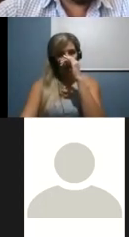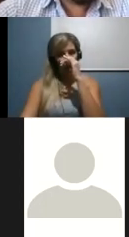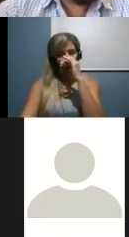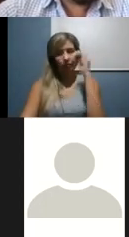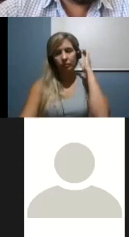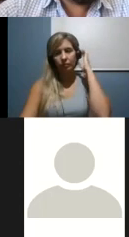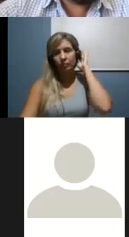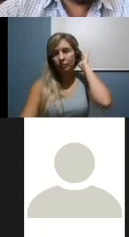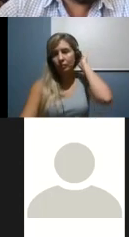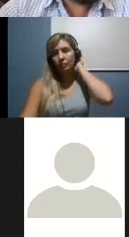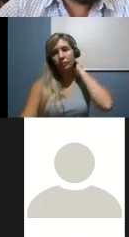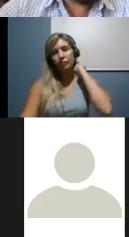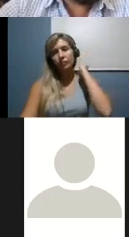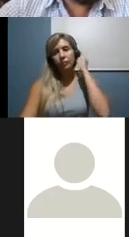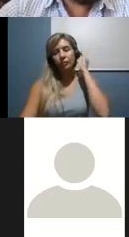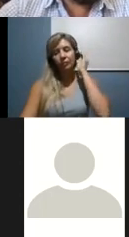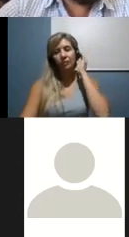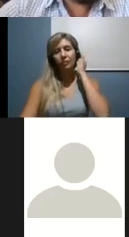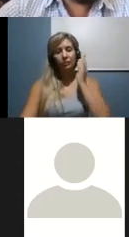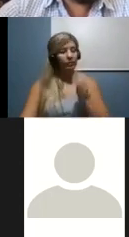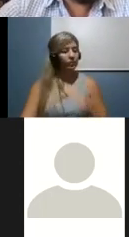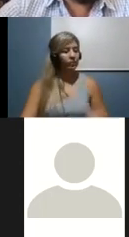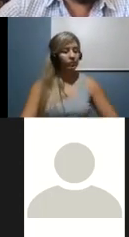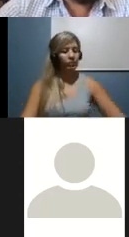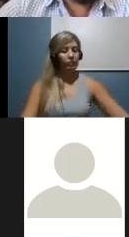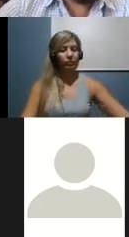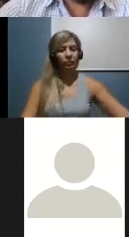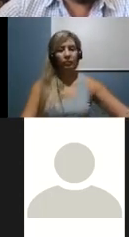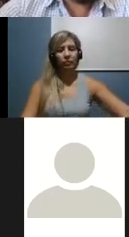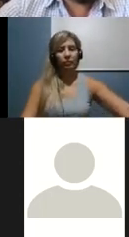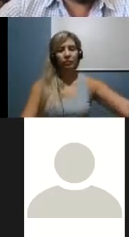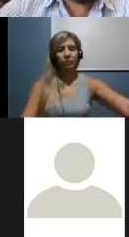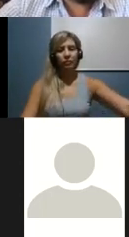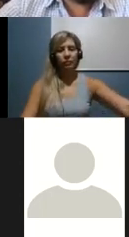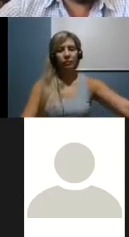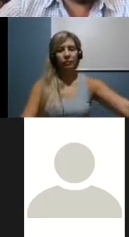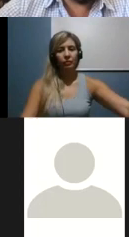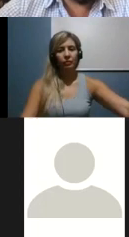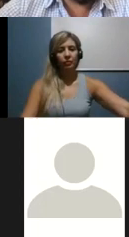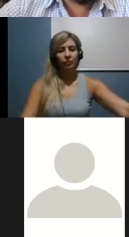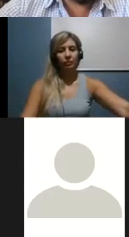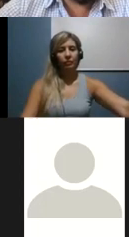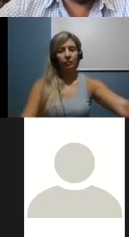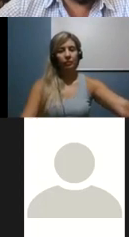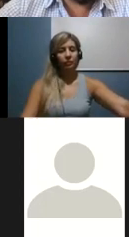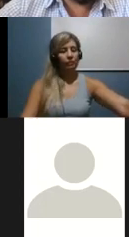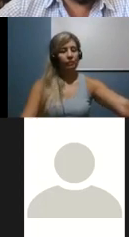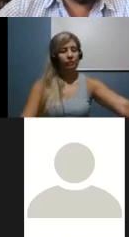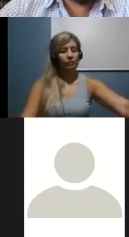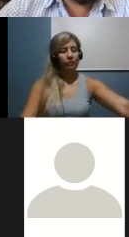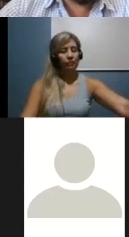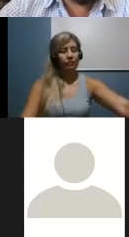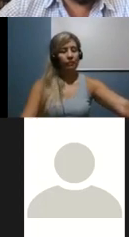también trajeron como potencial, condimento y condicionante la resiliencia en función de sus experiencias de vida,